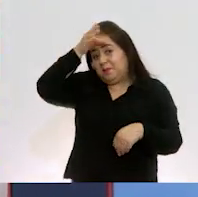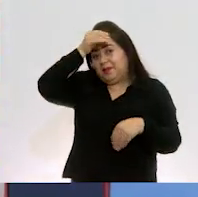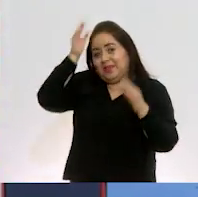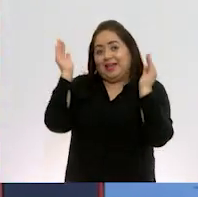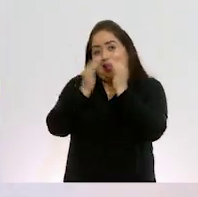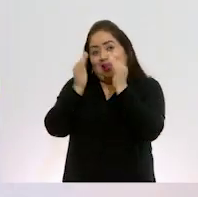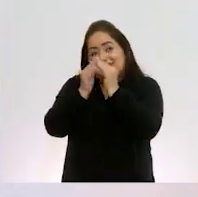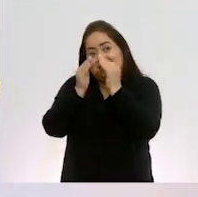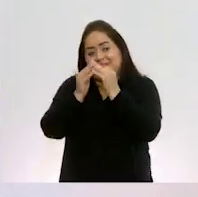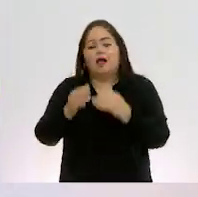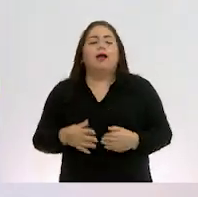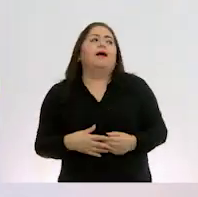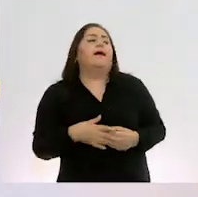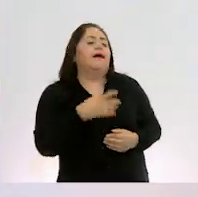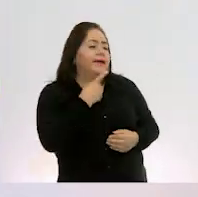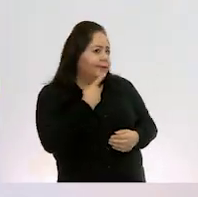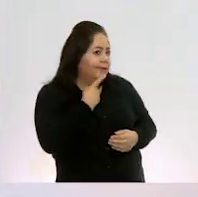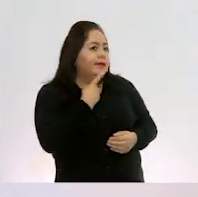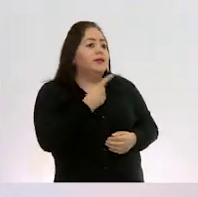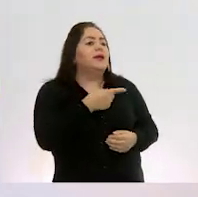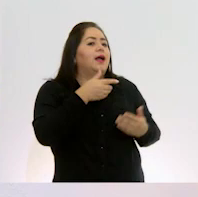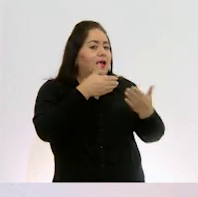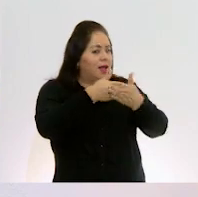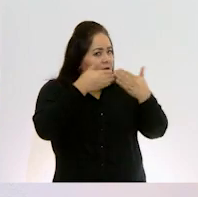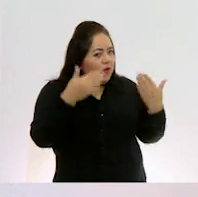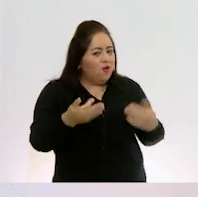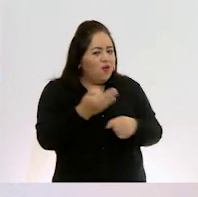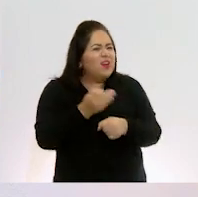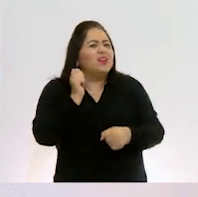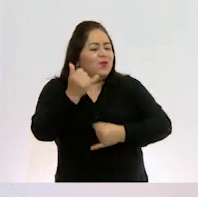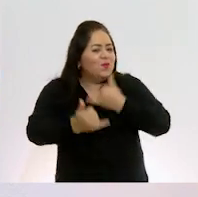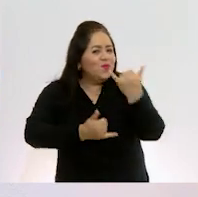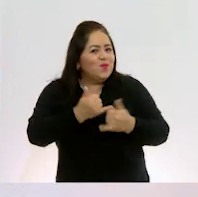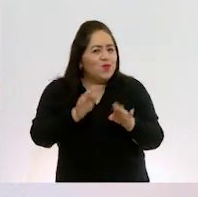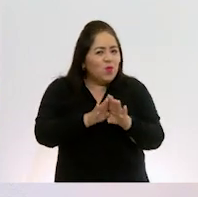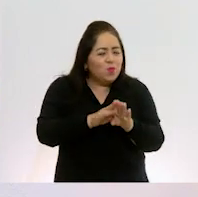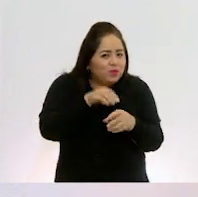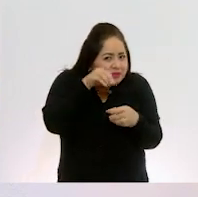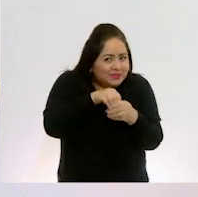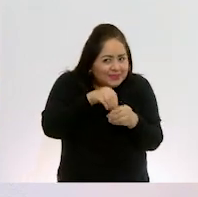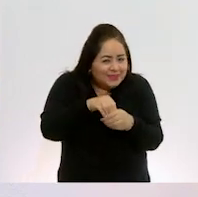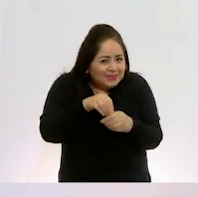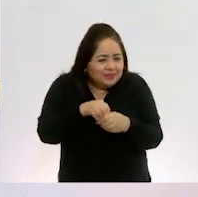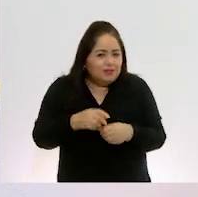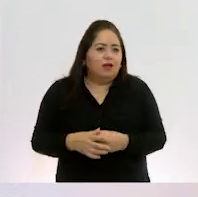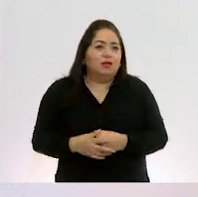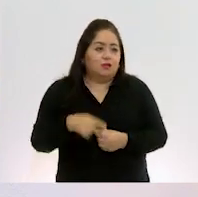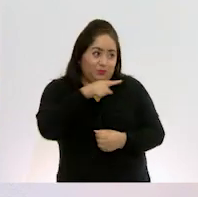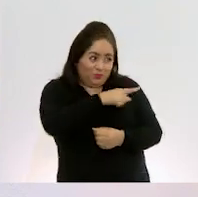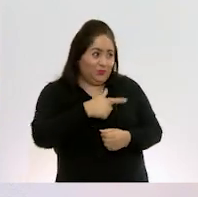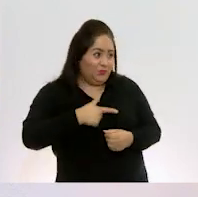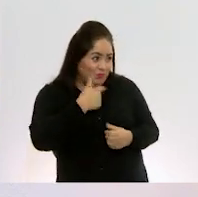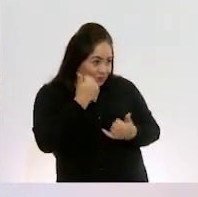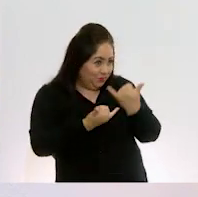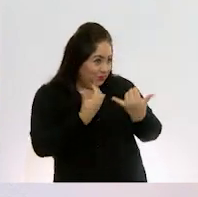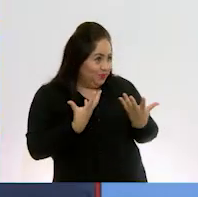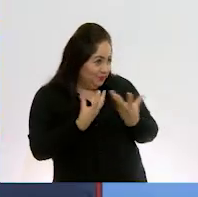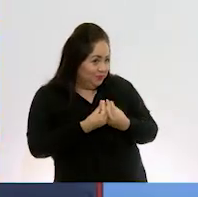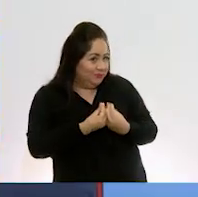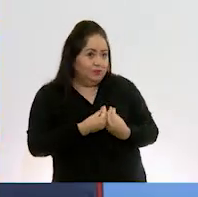Casa. Ah, es que ahora estábamos jugando a una misión secreta. ¿Te gustaría jugar con